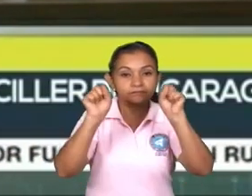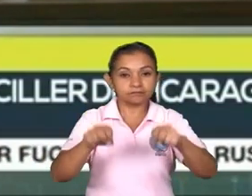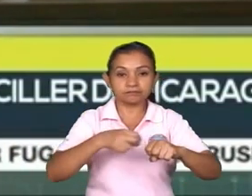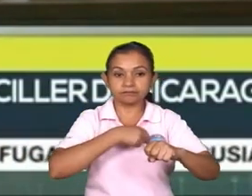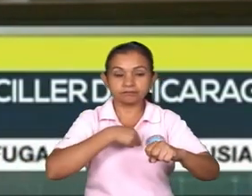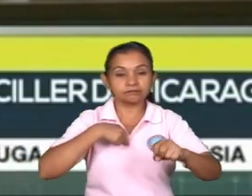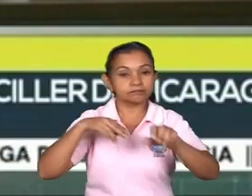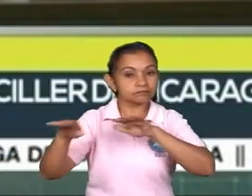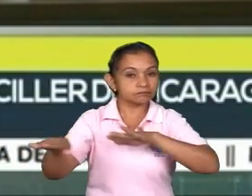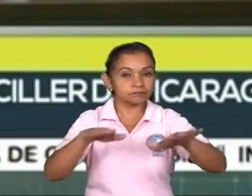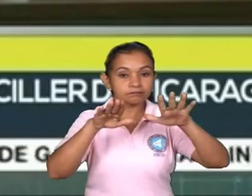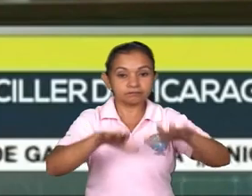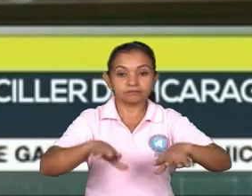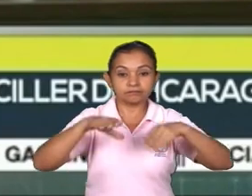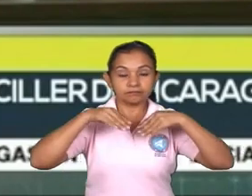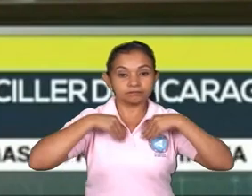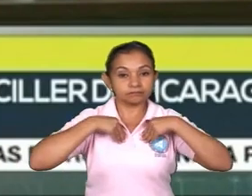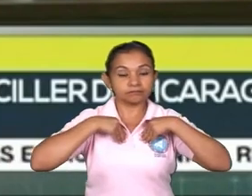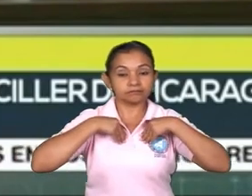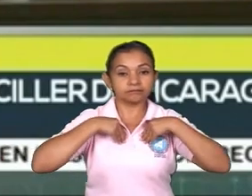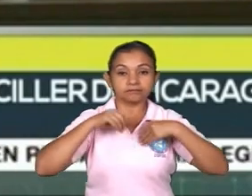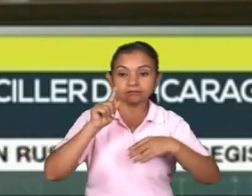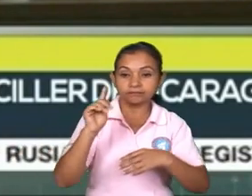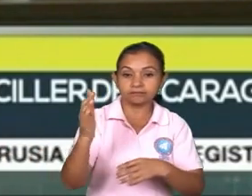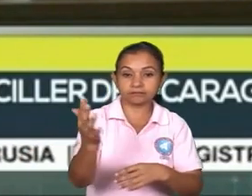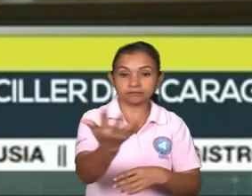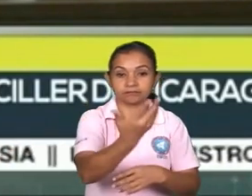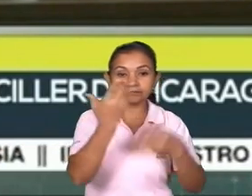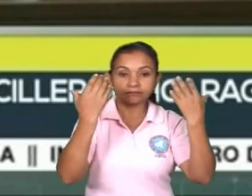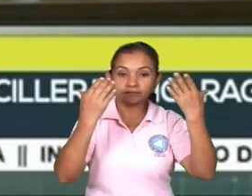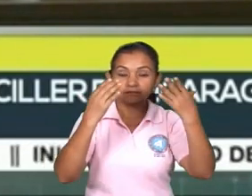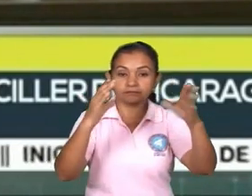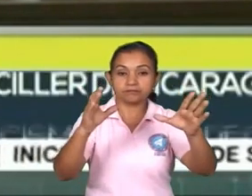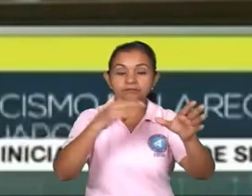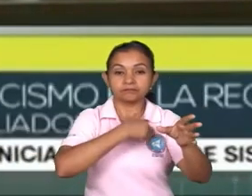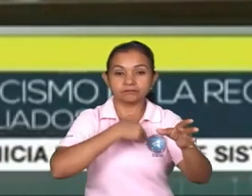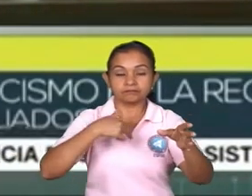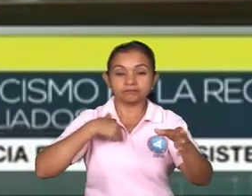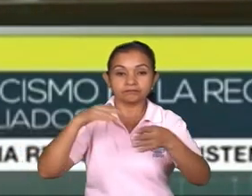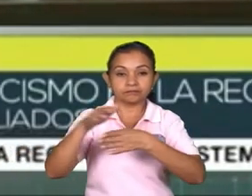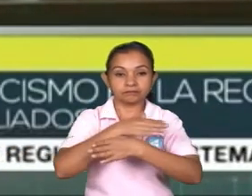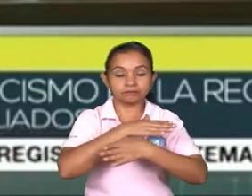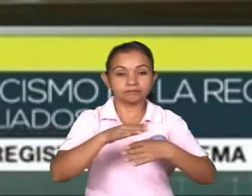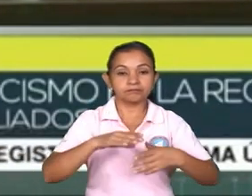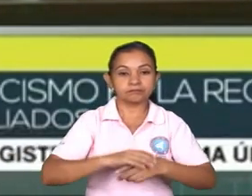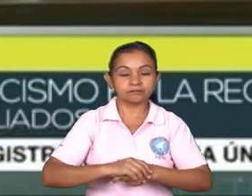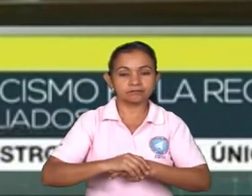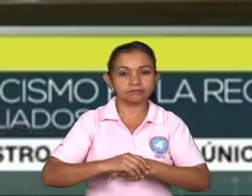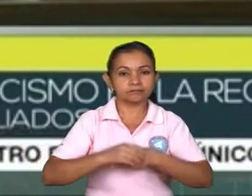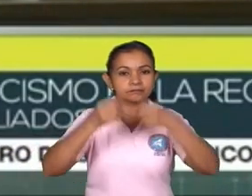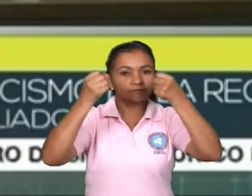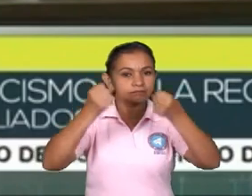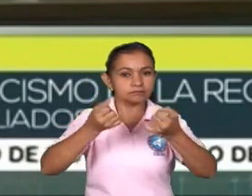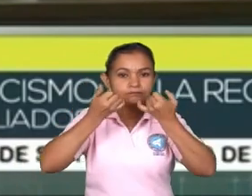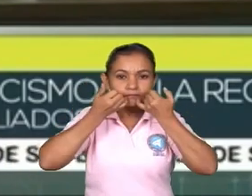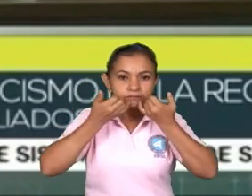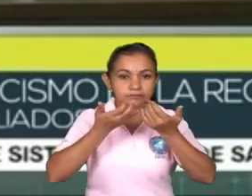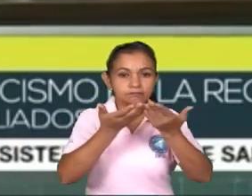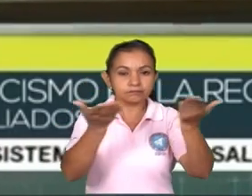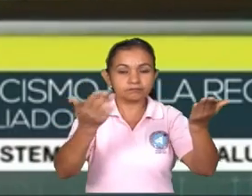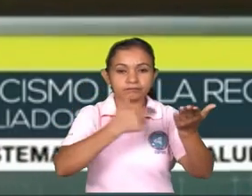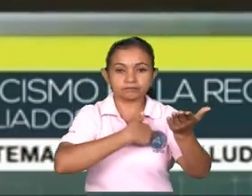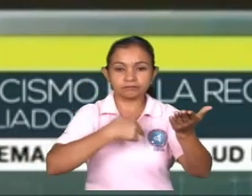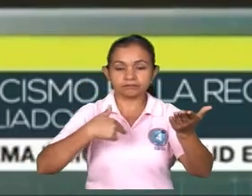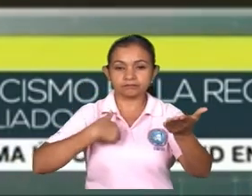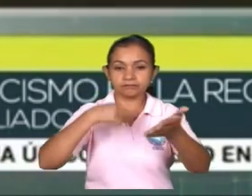no aceptable, rechazable en todo momento y en toda circunstancia. Así, Moncada denunció que estas acciones contravienen a